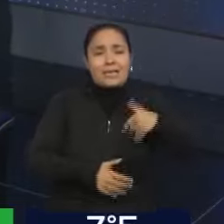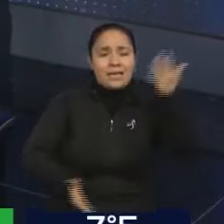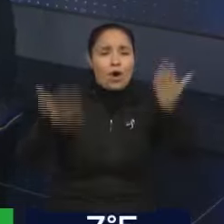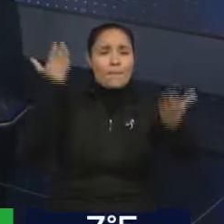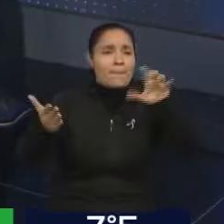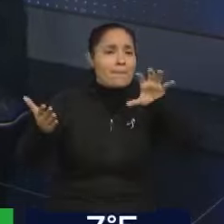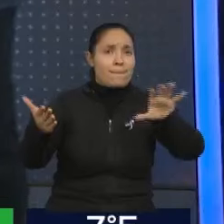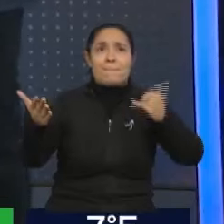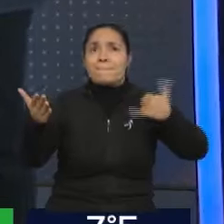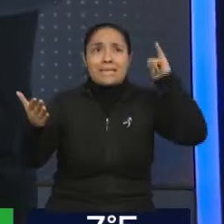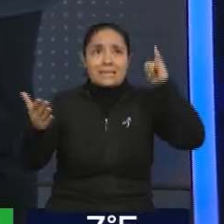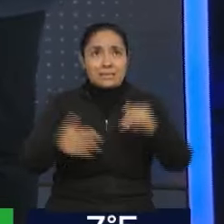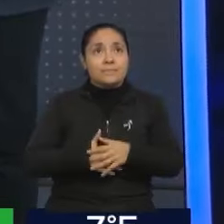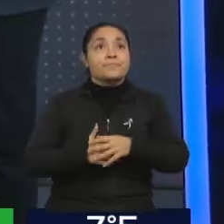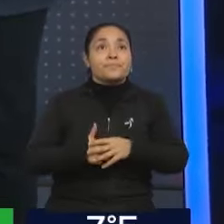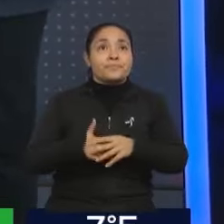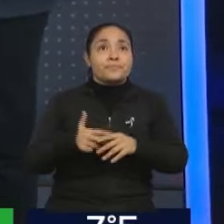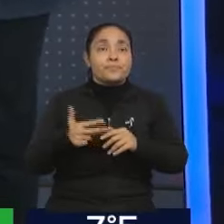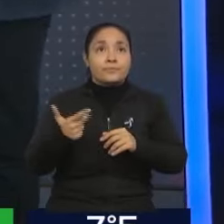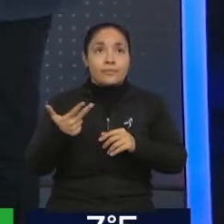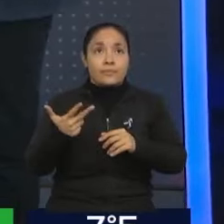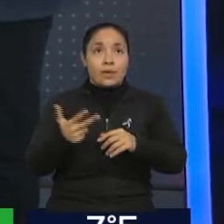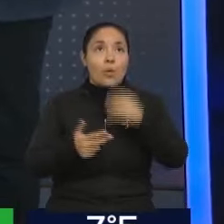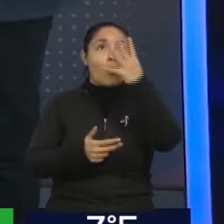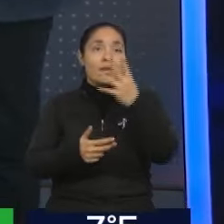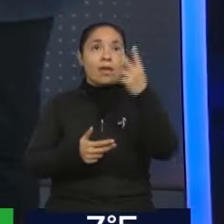nacional? La factura promedio,